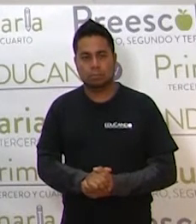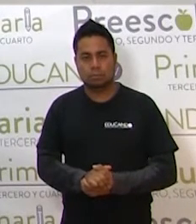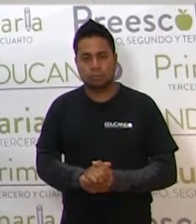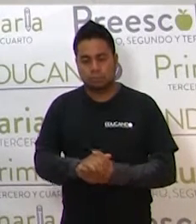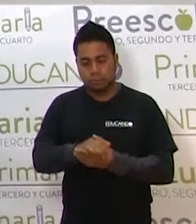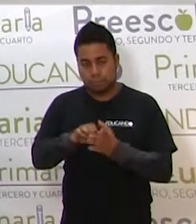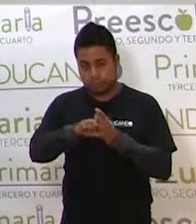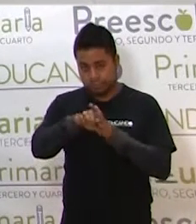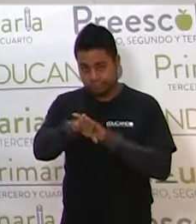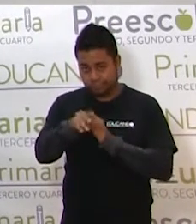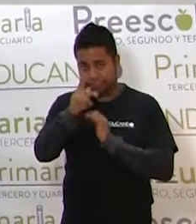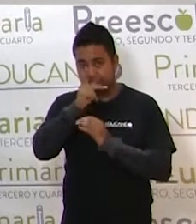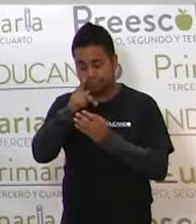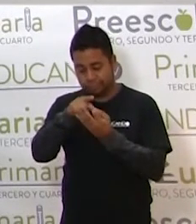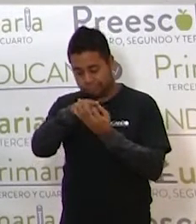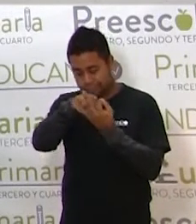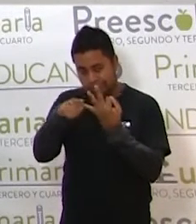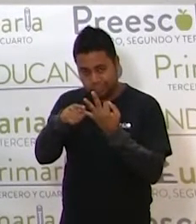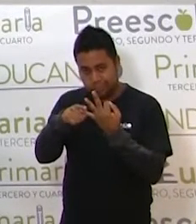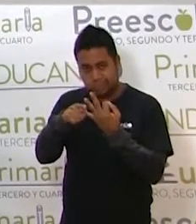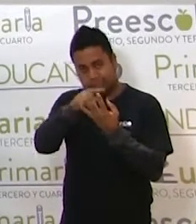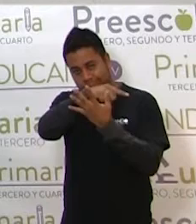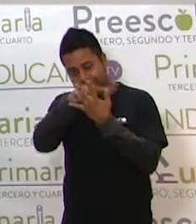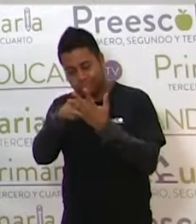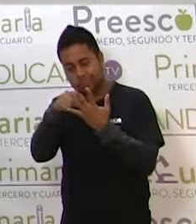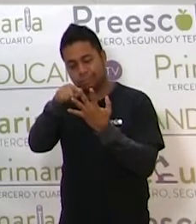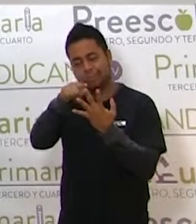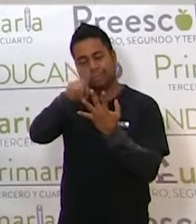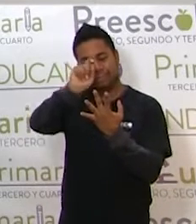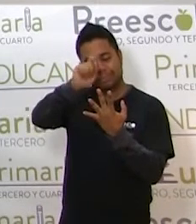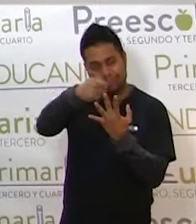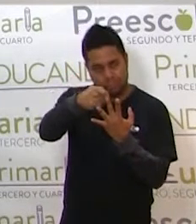va a estar en la penúltima